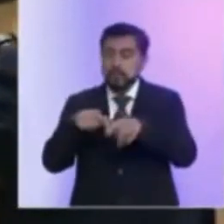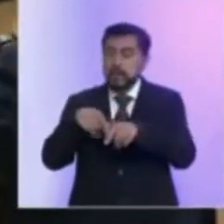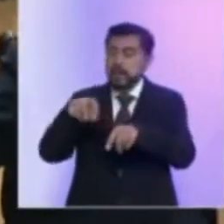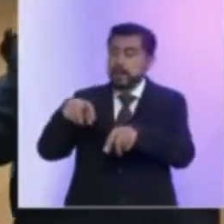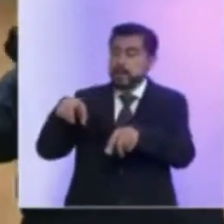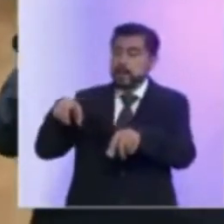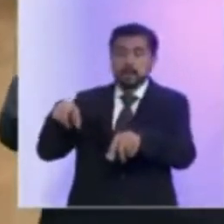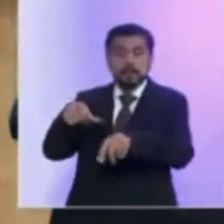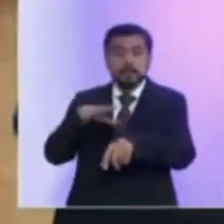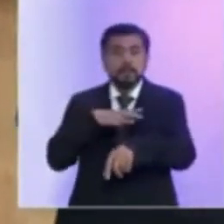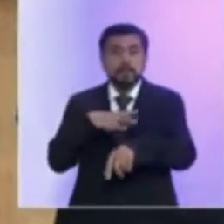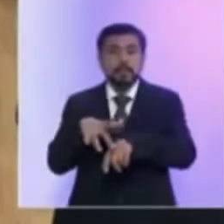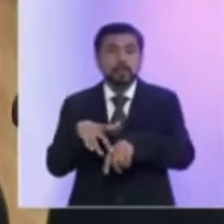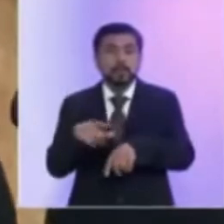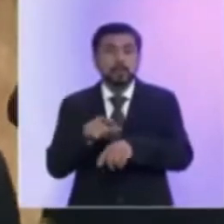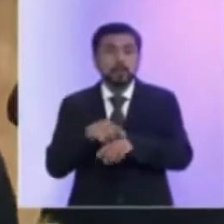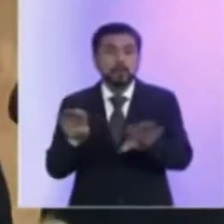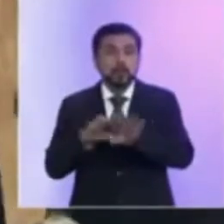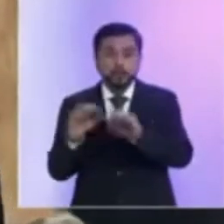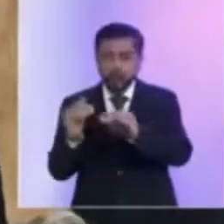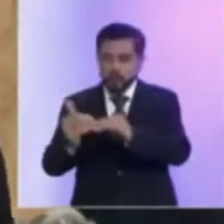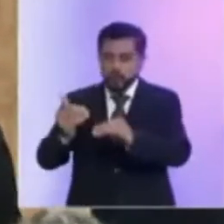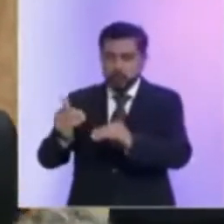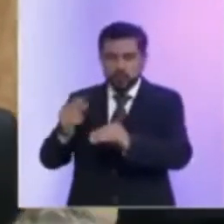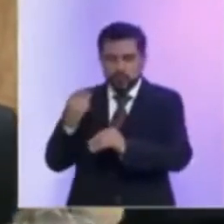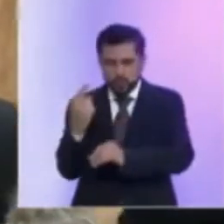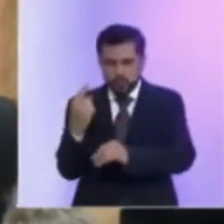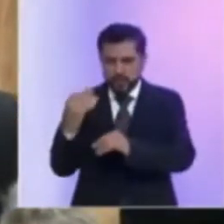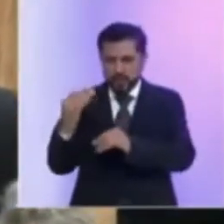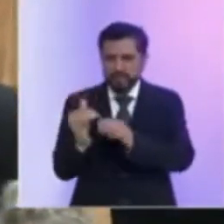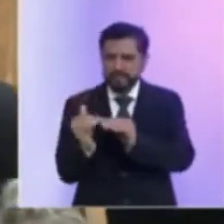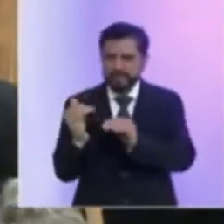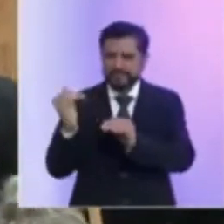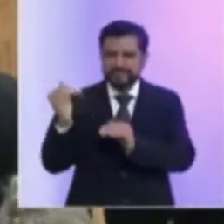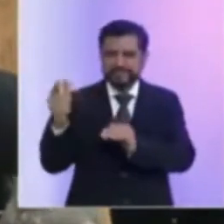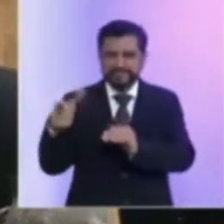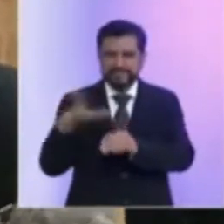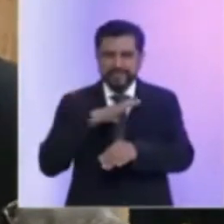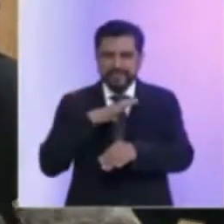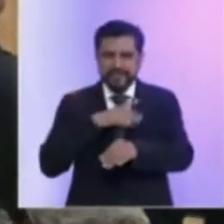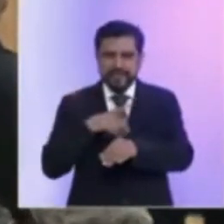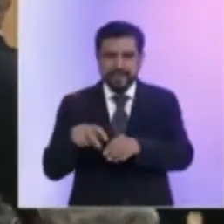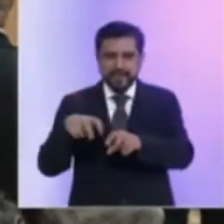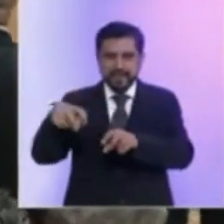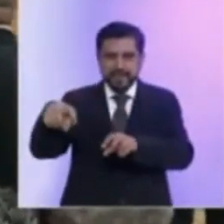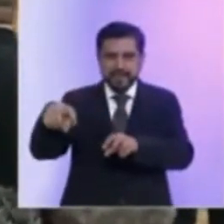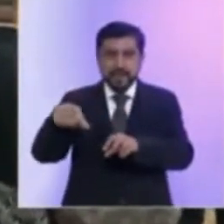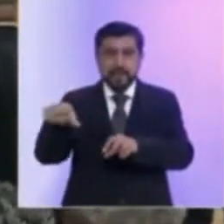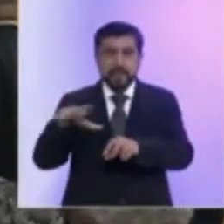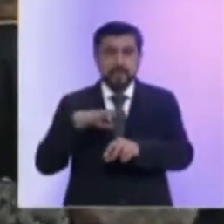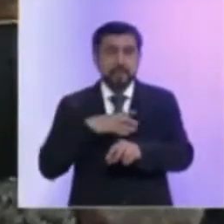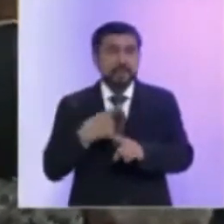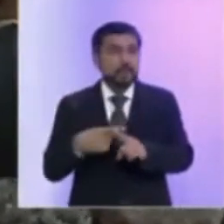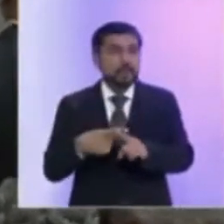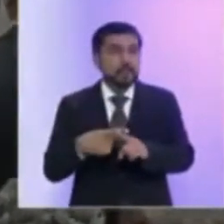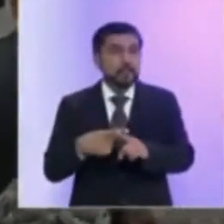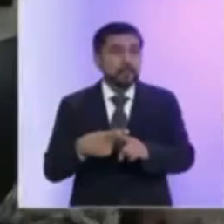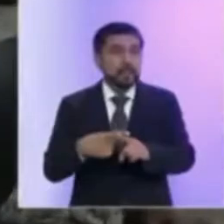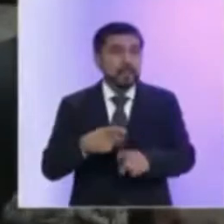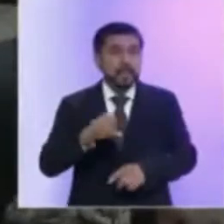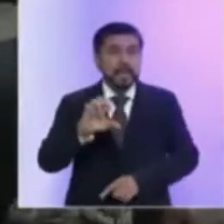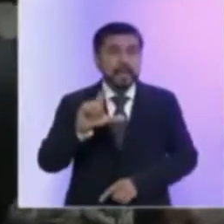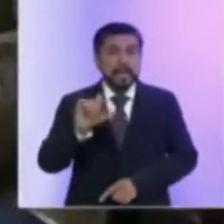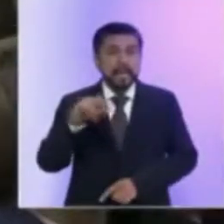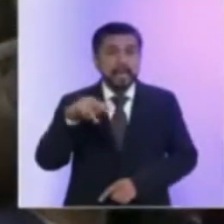Sí. Una línea más arriba o dos hileras más arriba. A Elena Poniatowska. Ahí está presente,